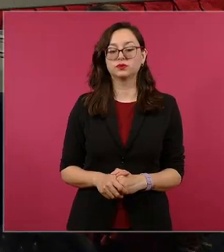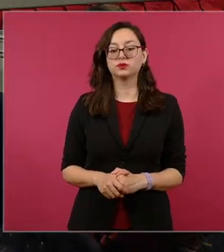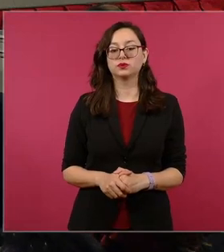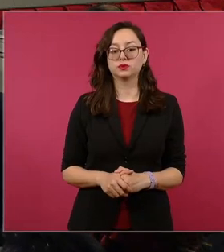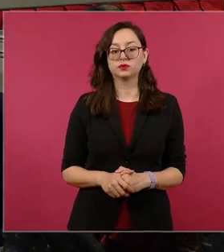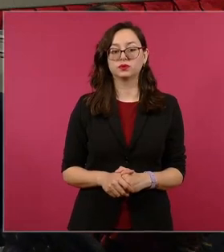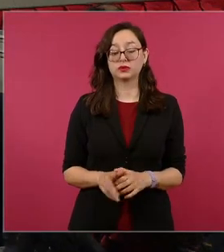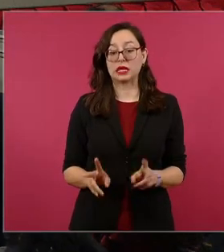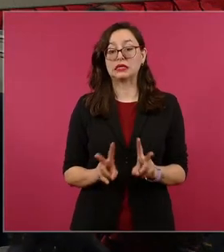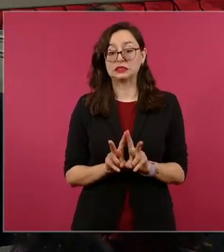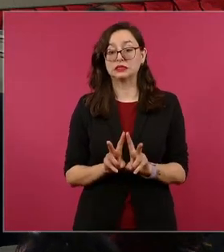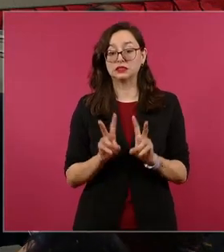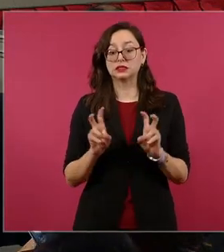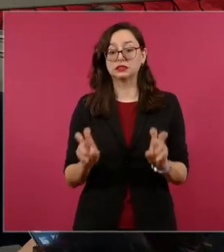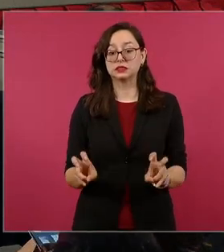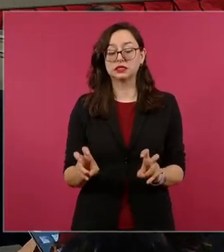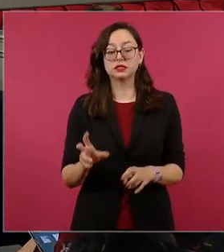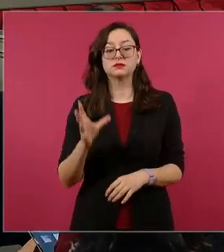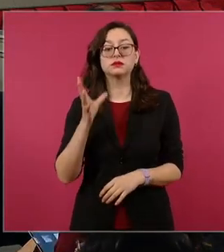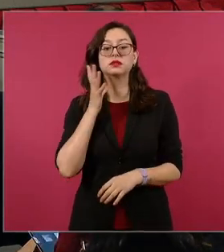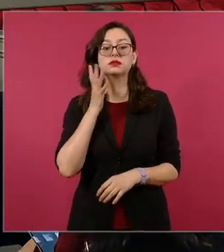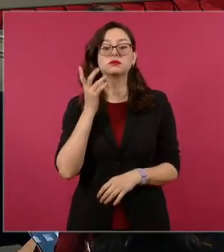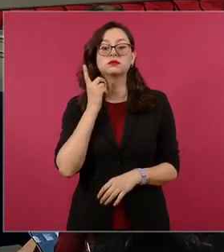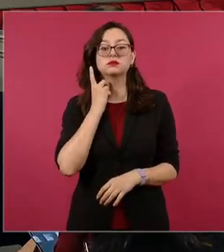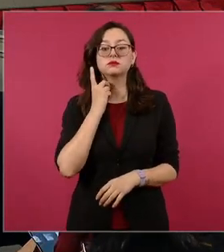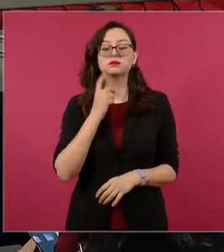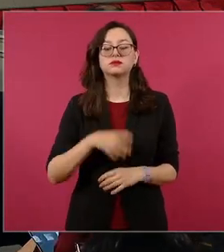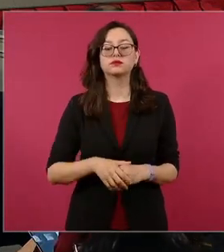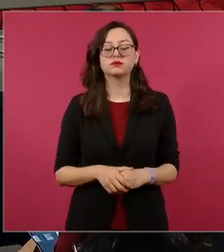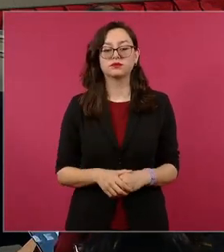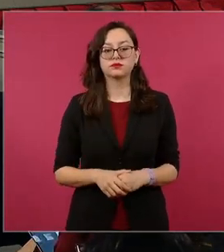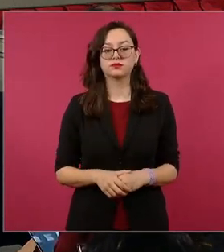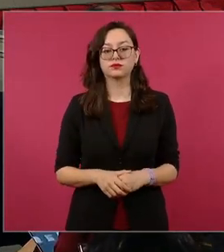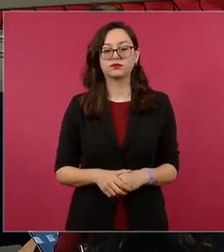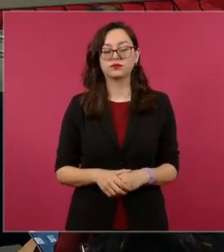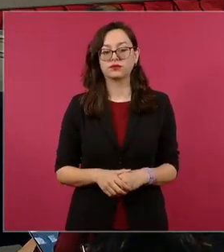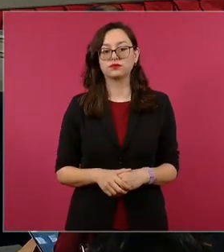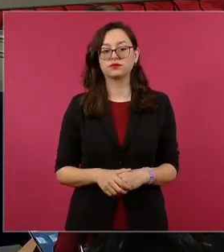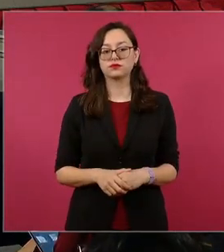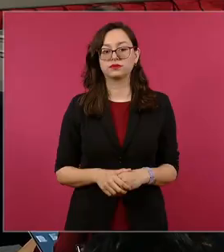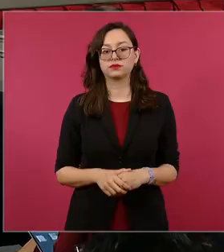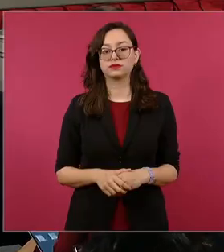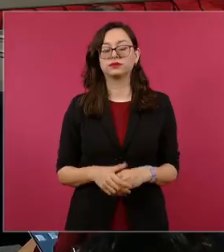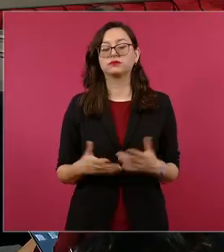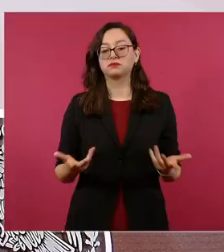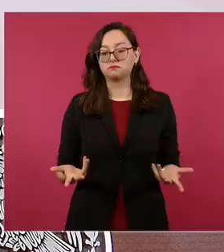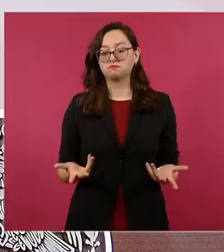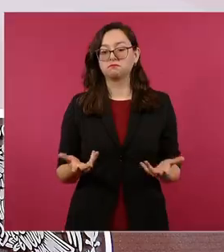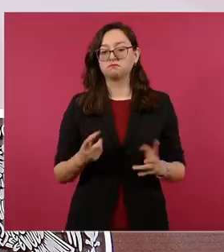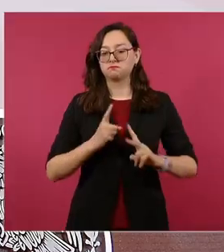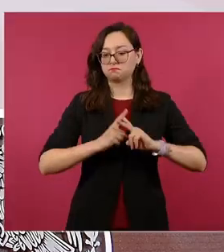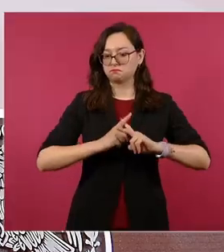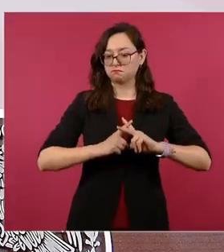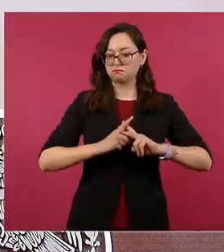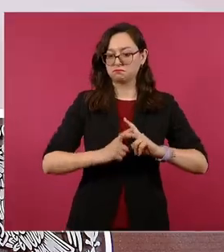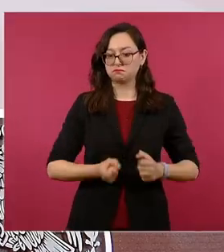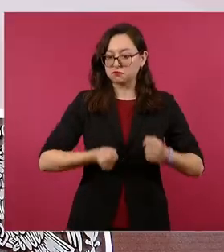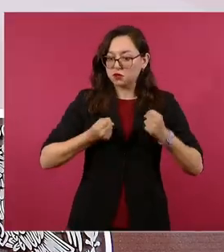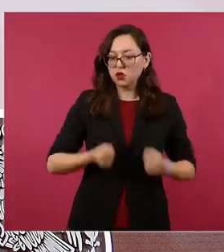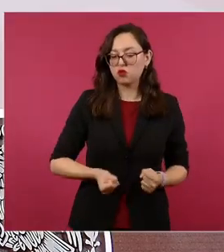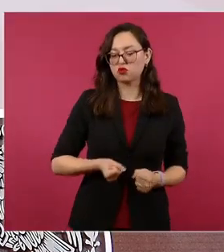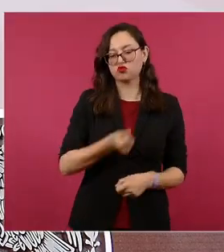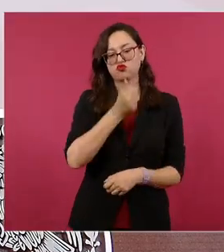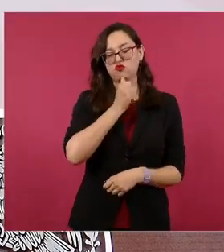el caso de los congresos. También esto estamos hablando de aproximados, esto lo vamos a saber